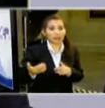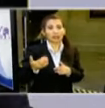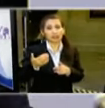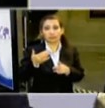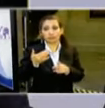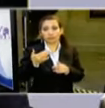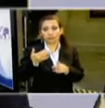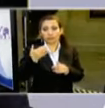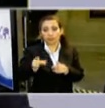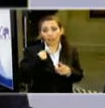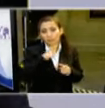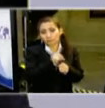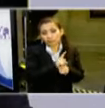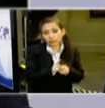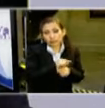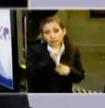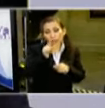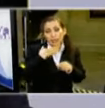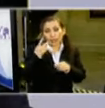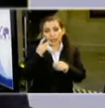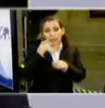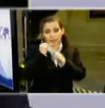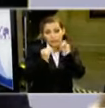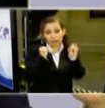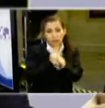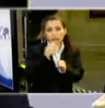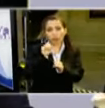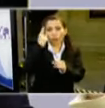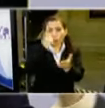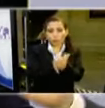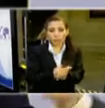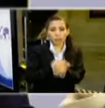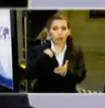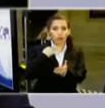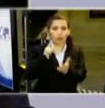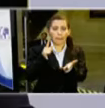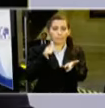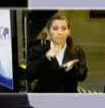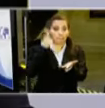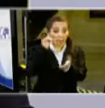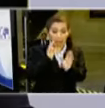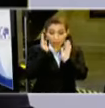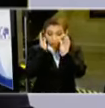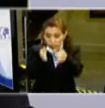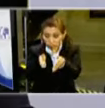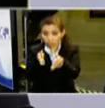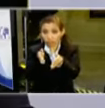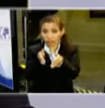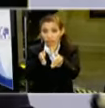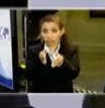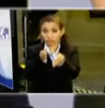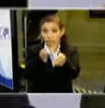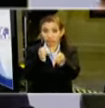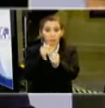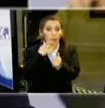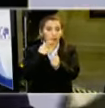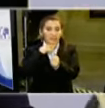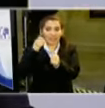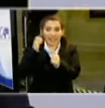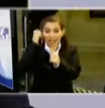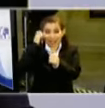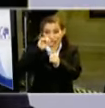de la disciplina de relaciones internacionales no se debe circunscribir única y exclusivamente a lo que se maneja como política exterior,